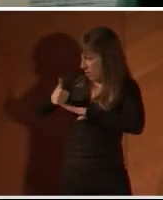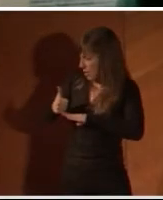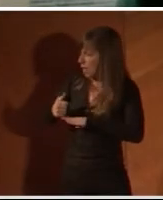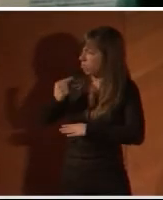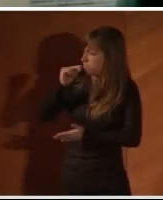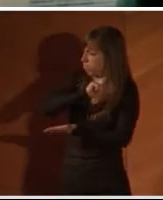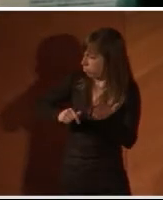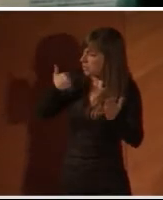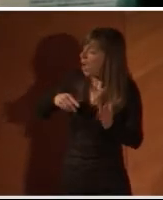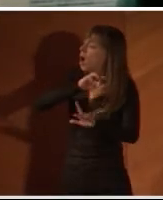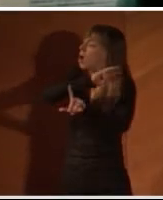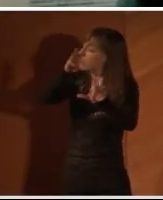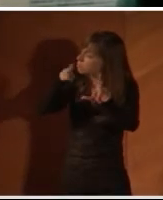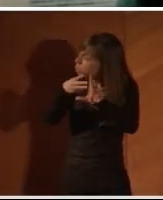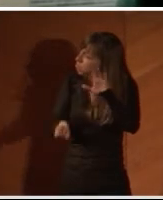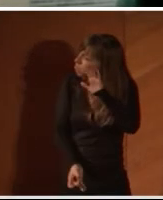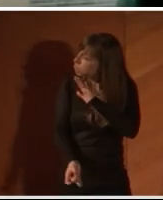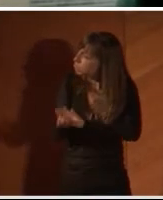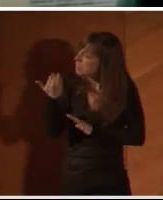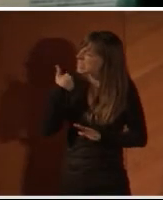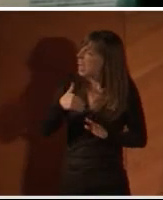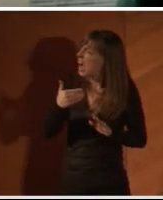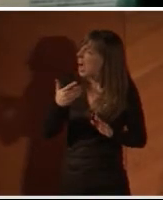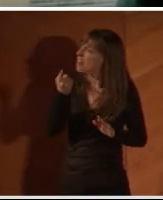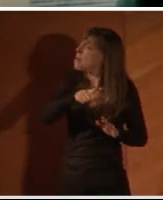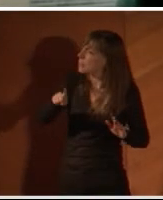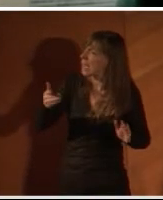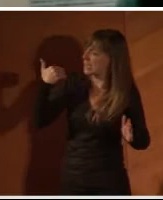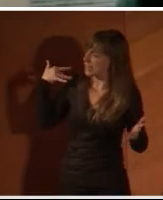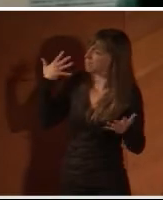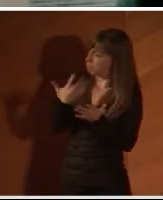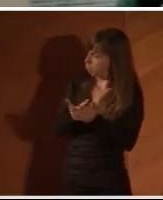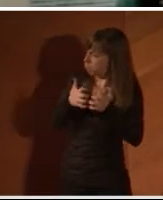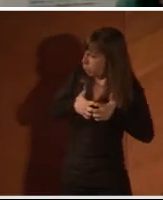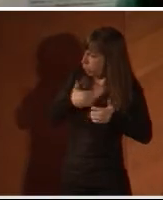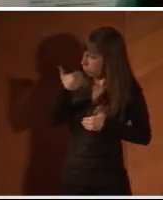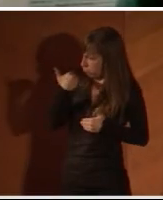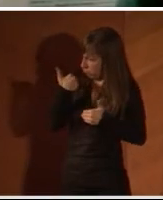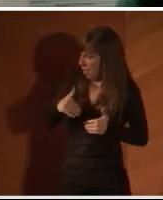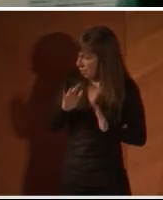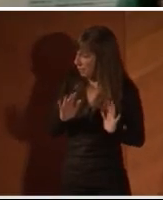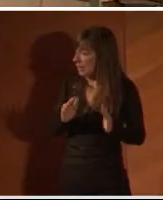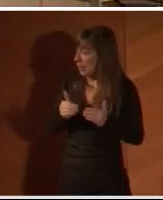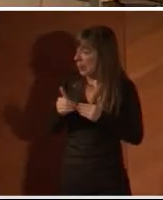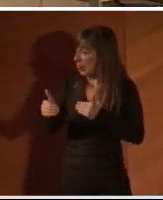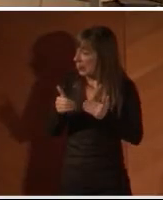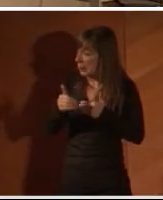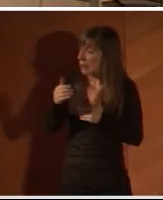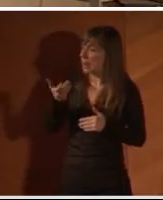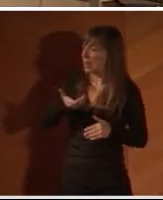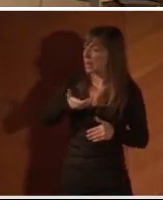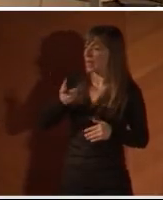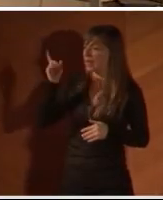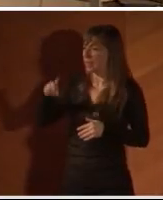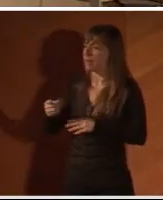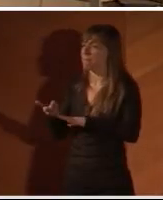portal de participación ya disponible desde hace meses. Y próximamente van a firmar el Consell de Mallorca